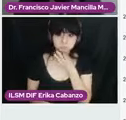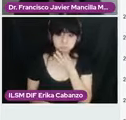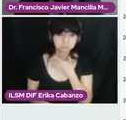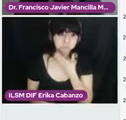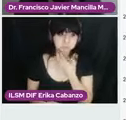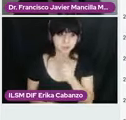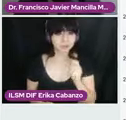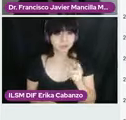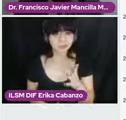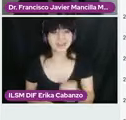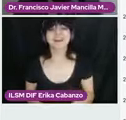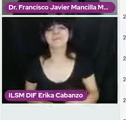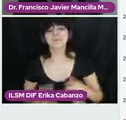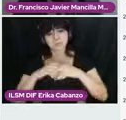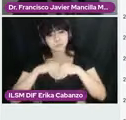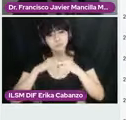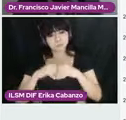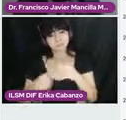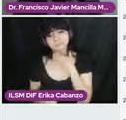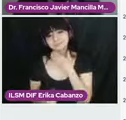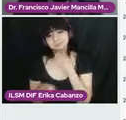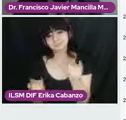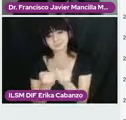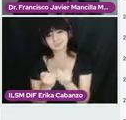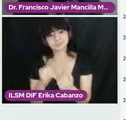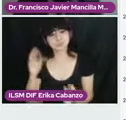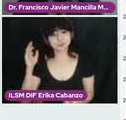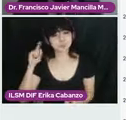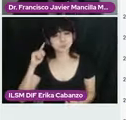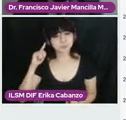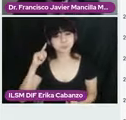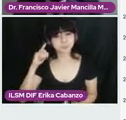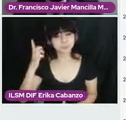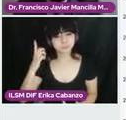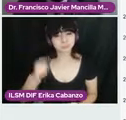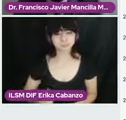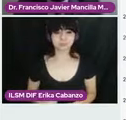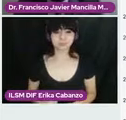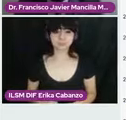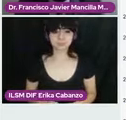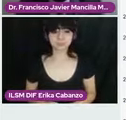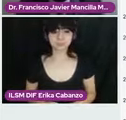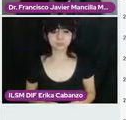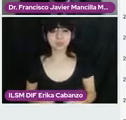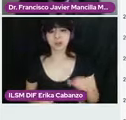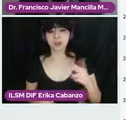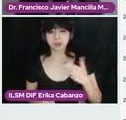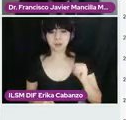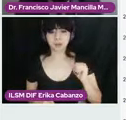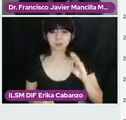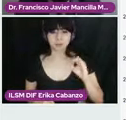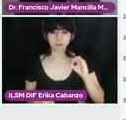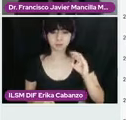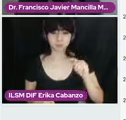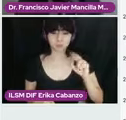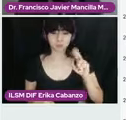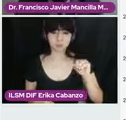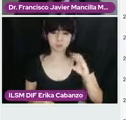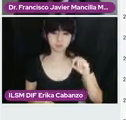fenómeno se repite en el oído, ¿sí? Sufre este fenómeno de habituación y aprovechando esta habituación es que salen